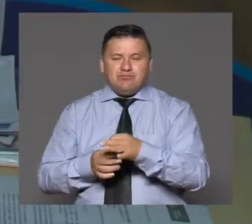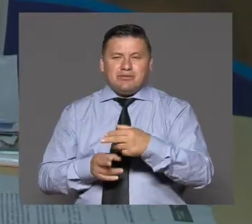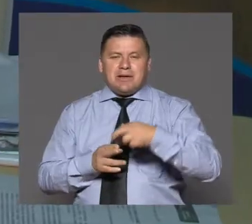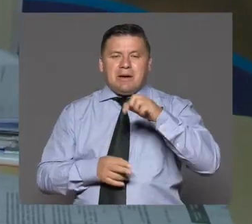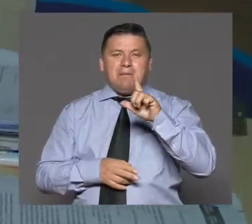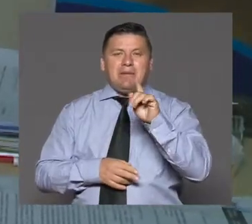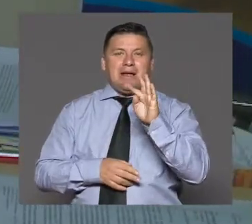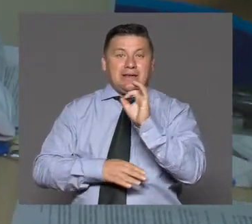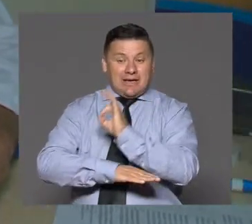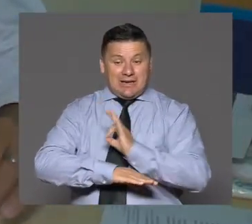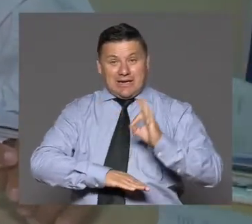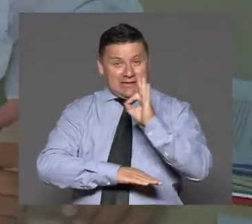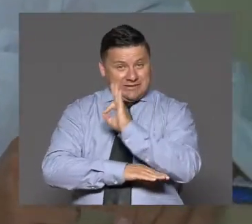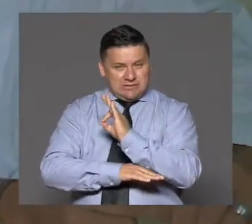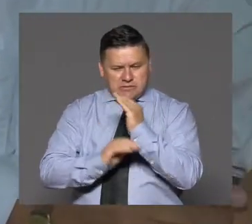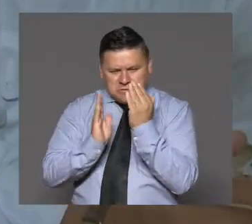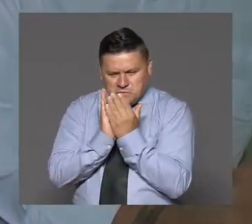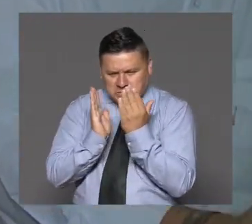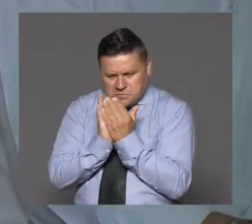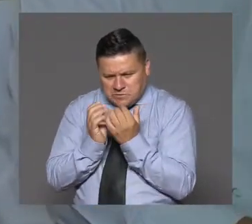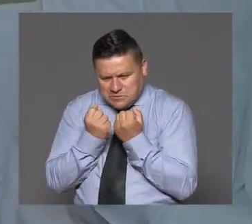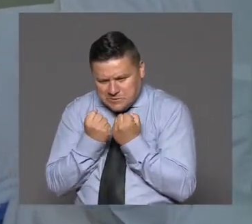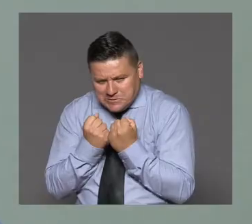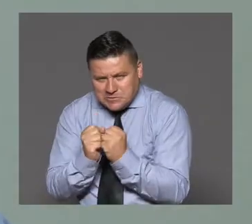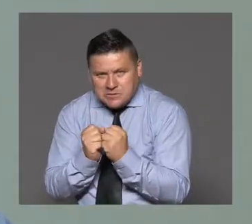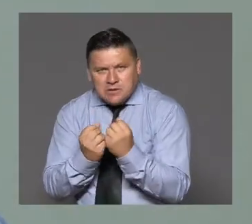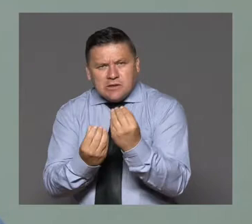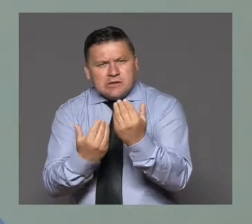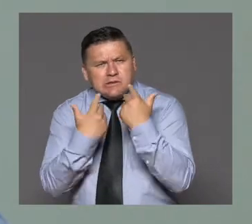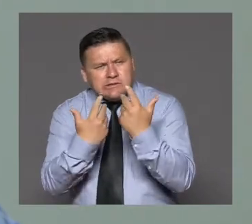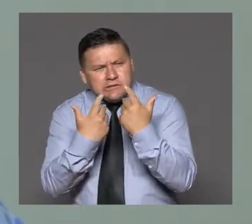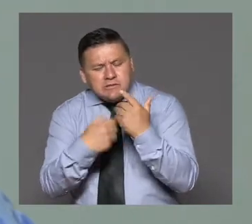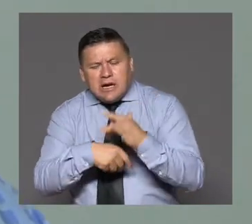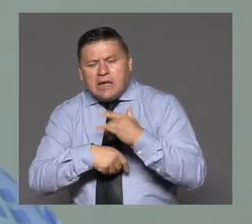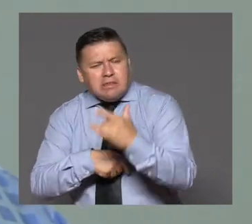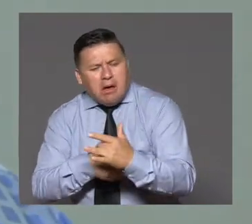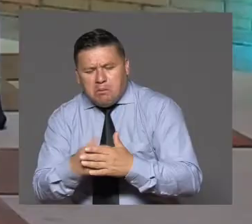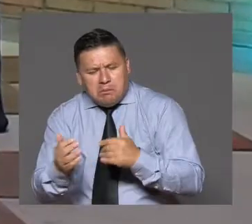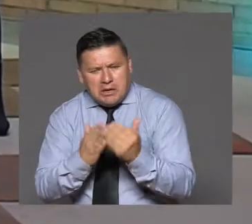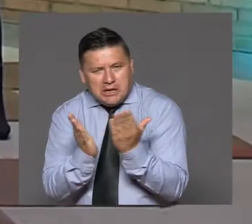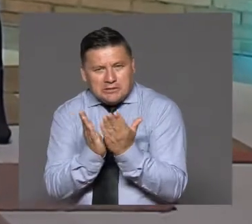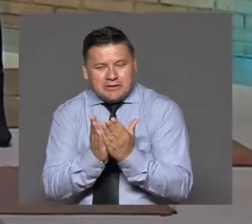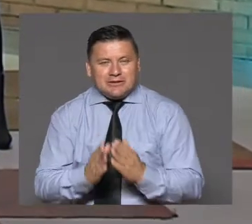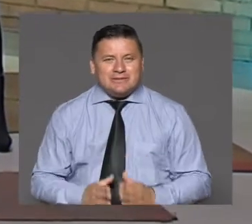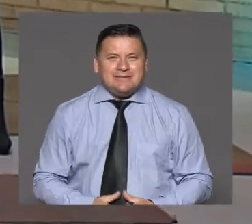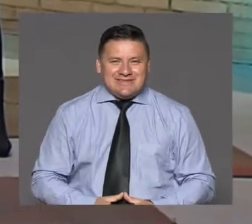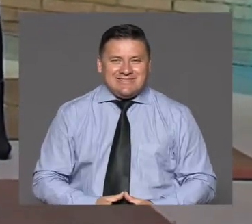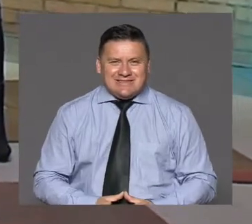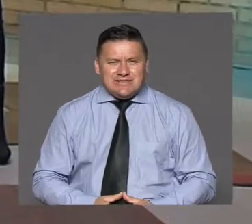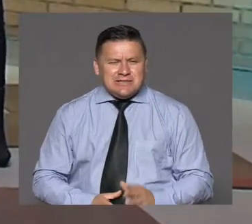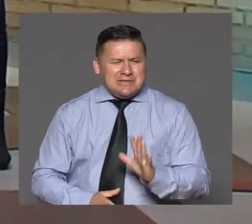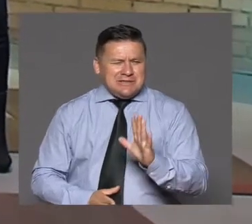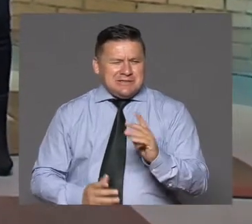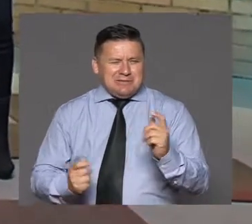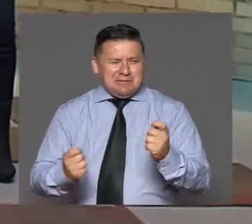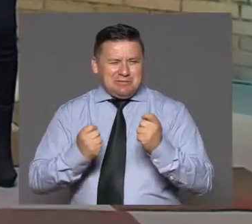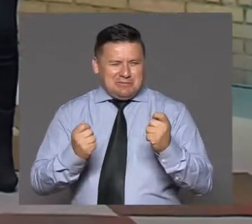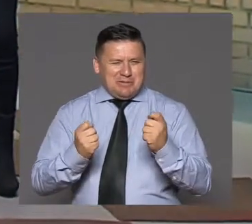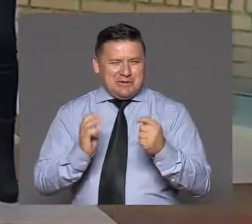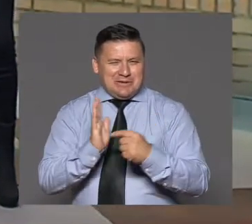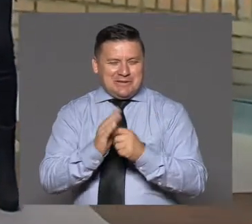este zapista que con su dedicación y esfuerzo nos enseña que nunca es tarde para estudiar. Hacemos una corta